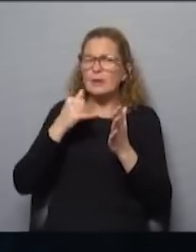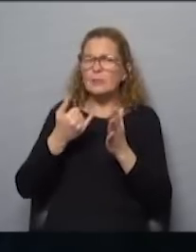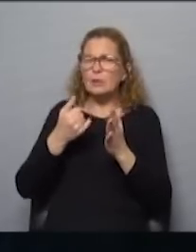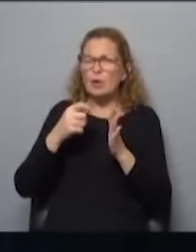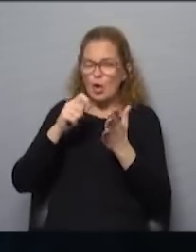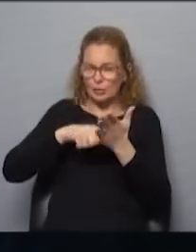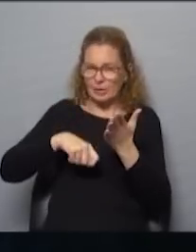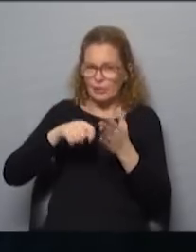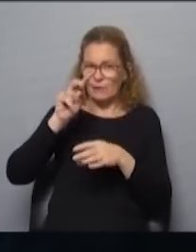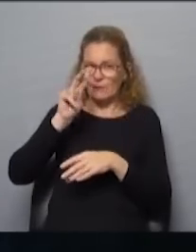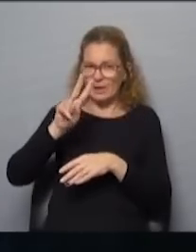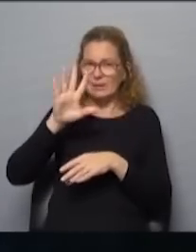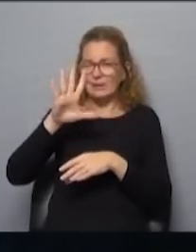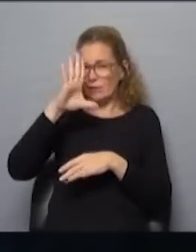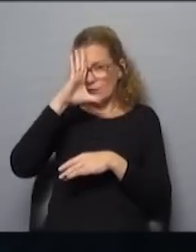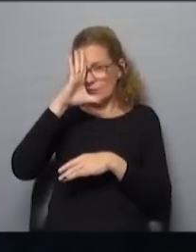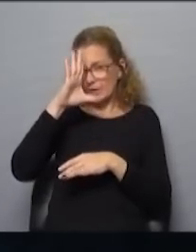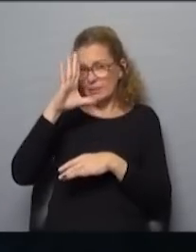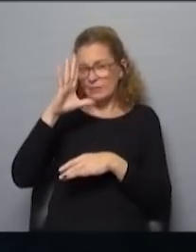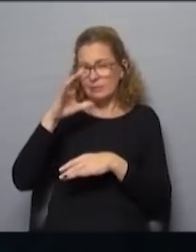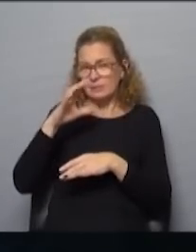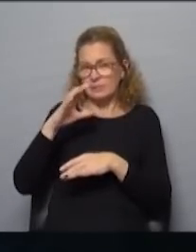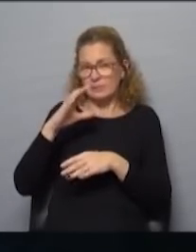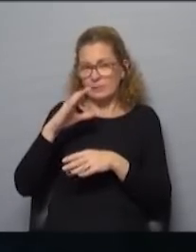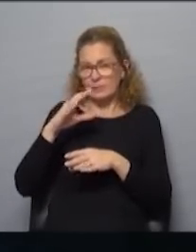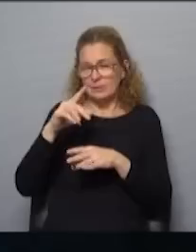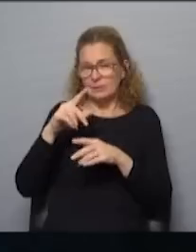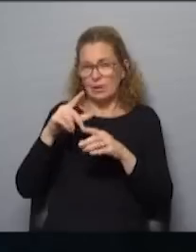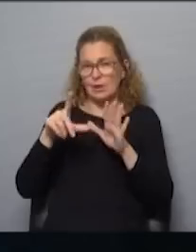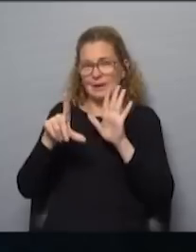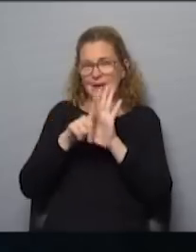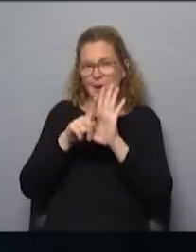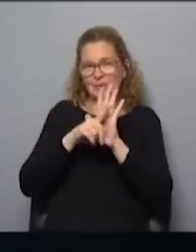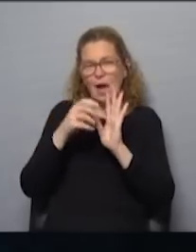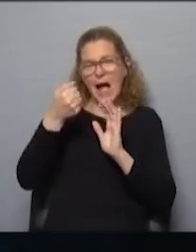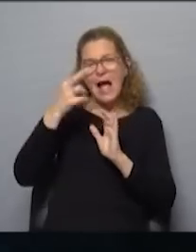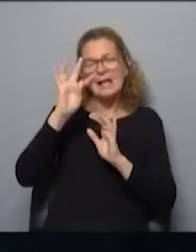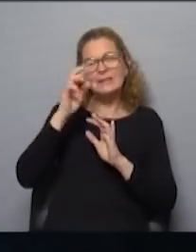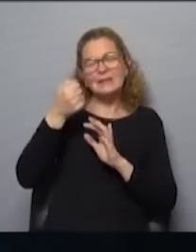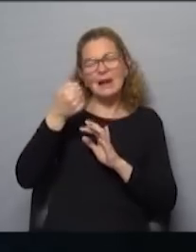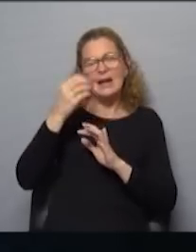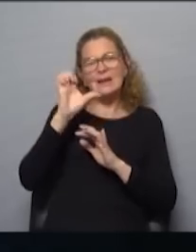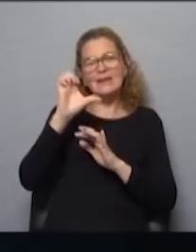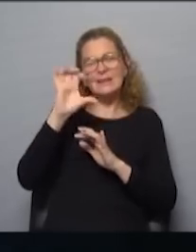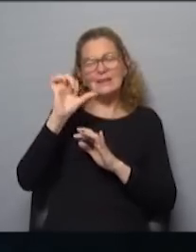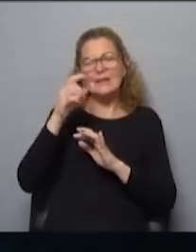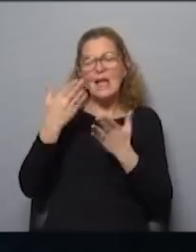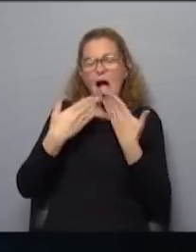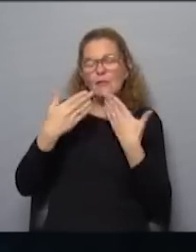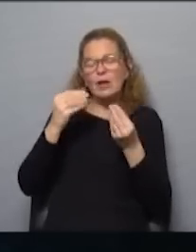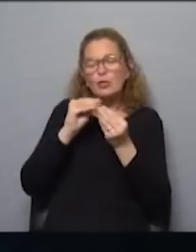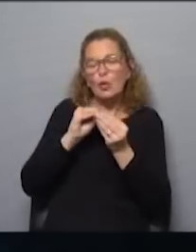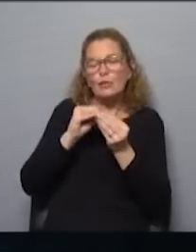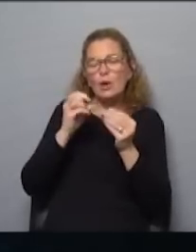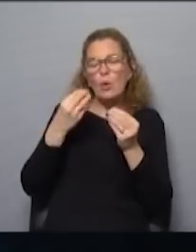el contrato de 25 pero tiene un agresor que se reglamentó atraques el que refiere a la operativa dentro del